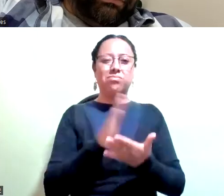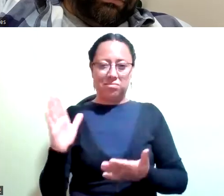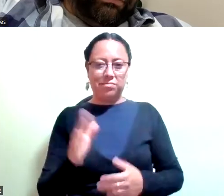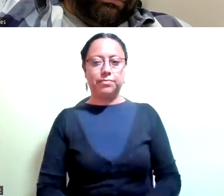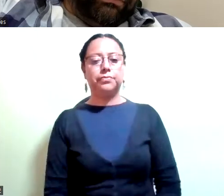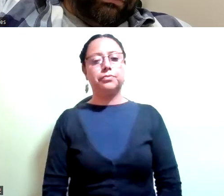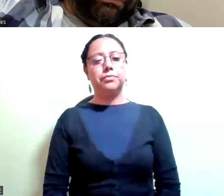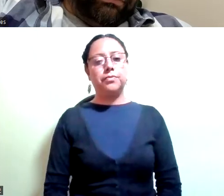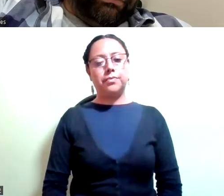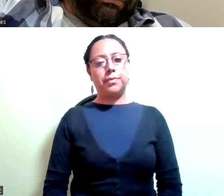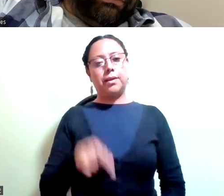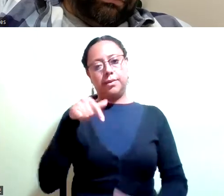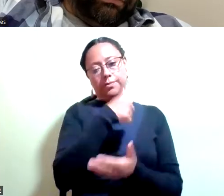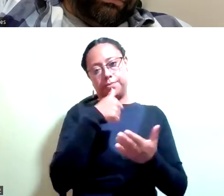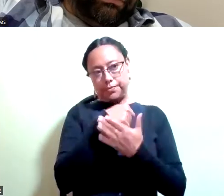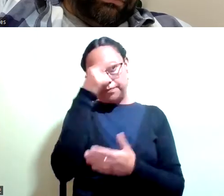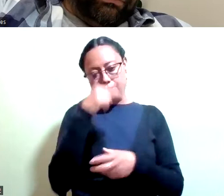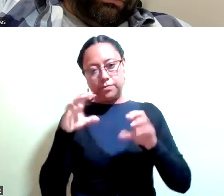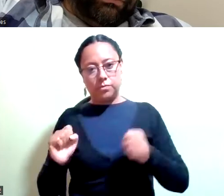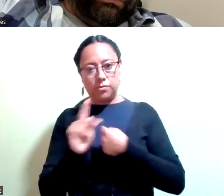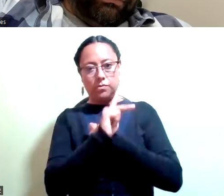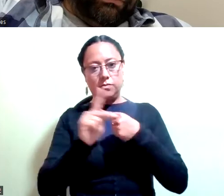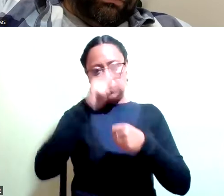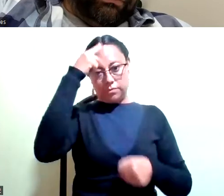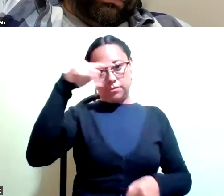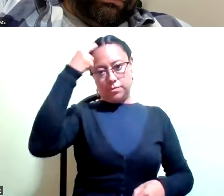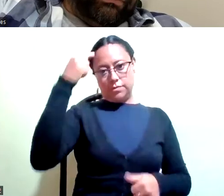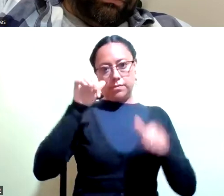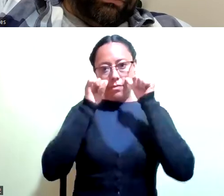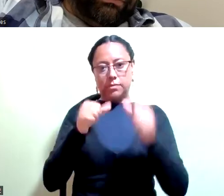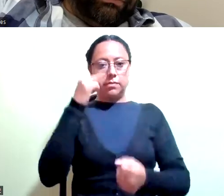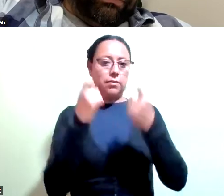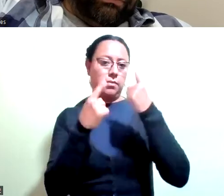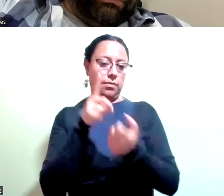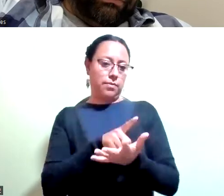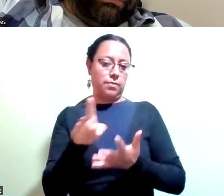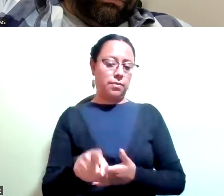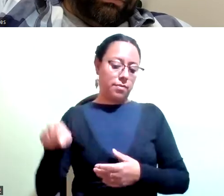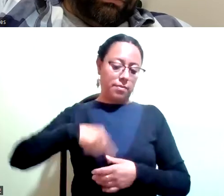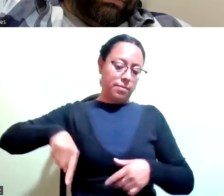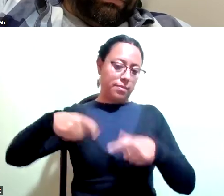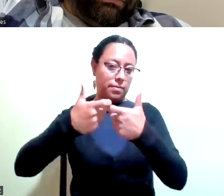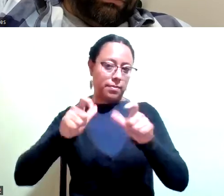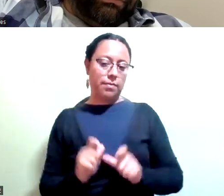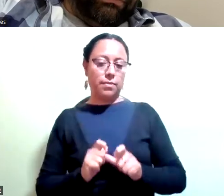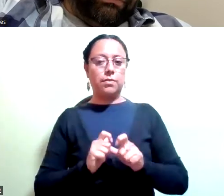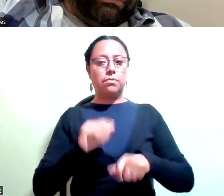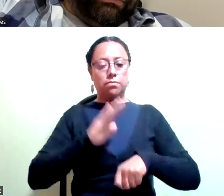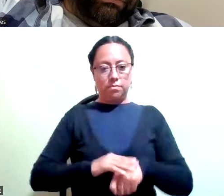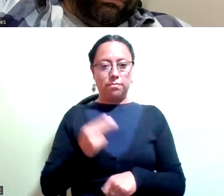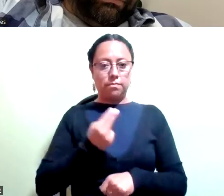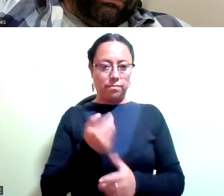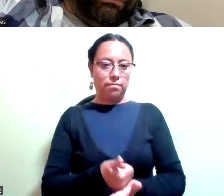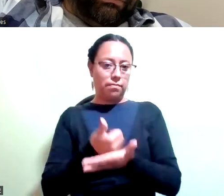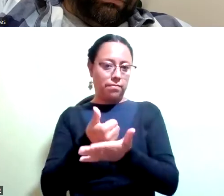nuestra ciudad y nuestro país para la atención de ciertos derechos, ¿no? Que se vuelven grupos vulnerables de alguna forma. También en